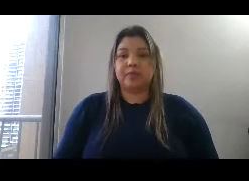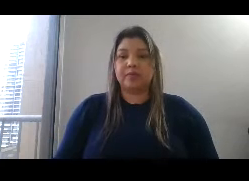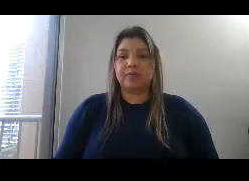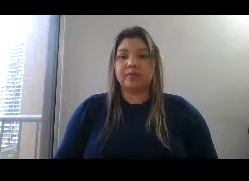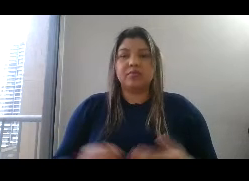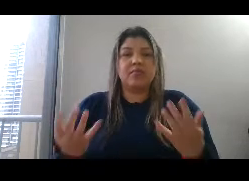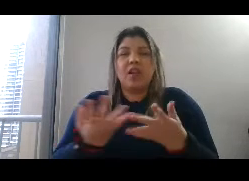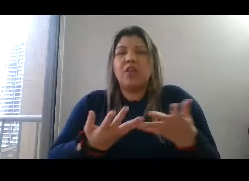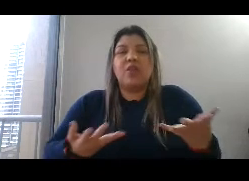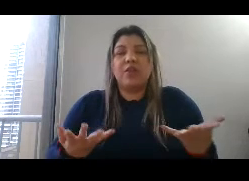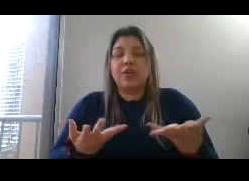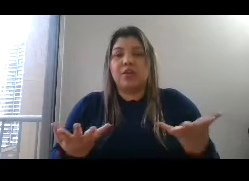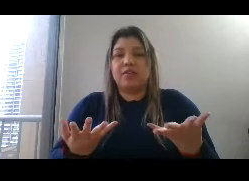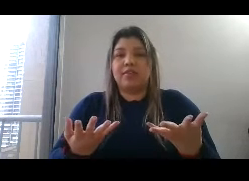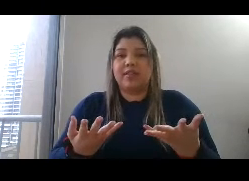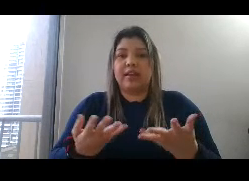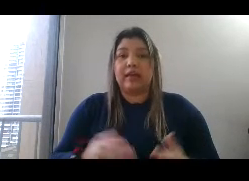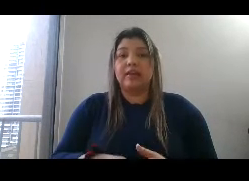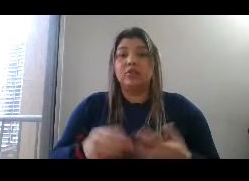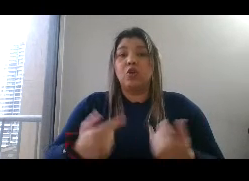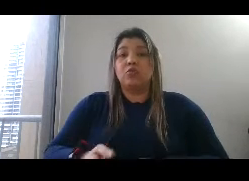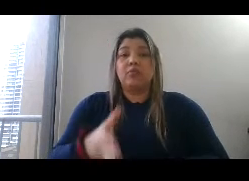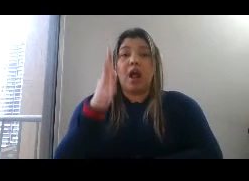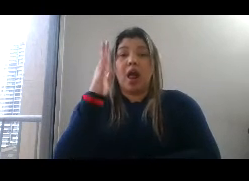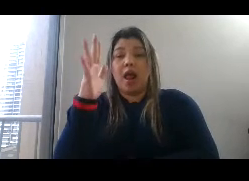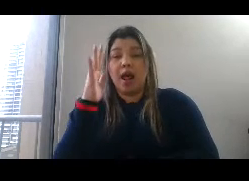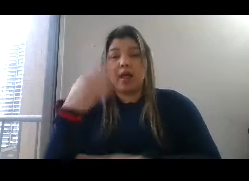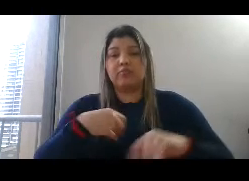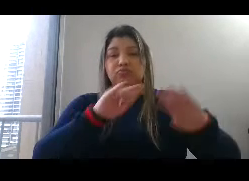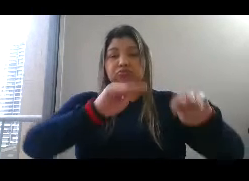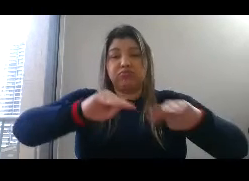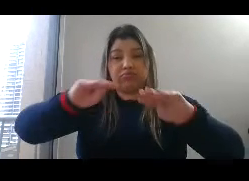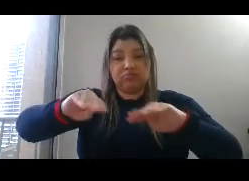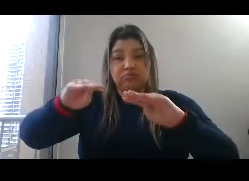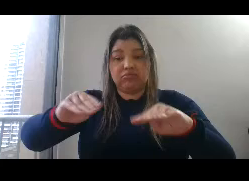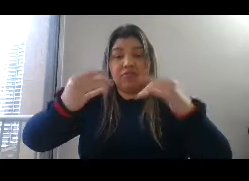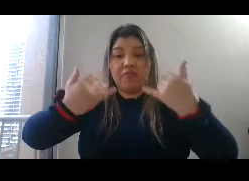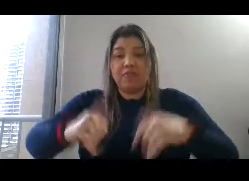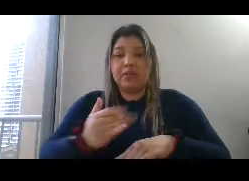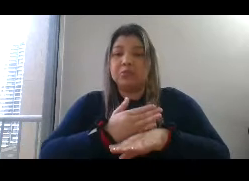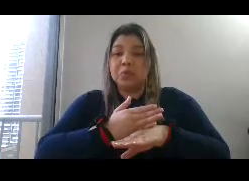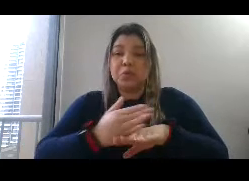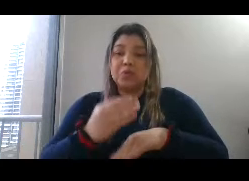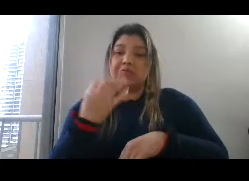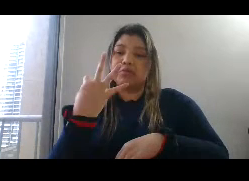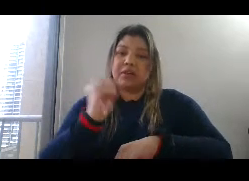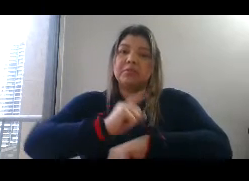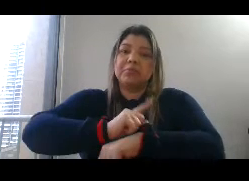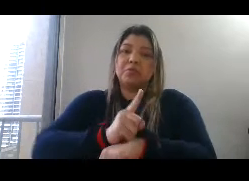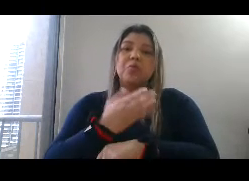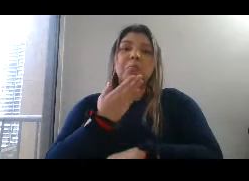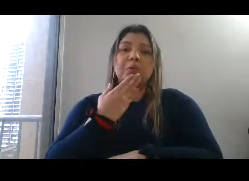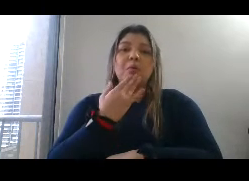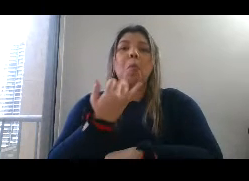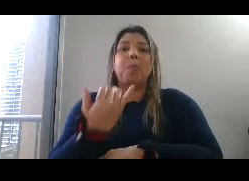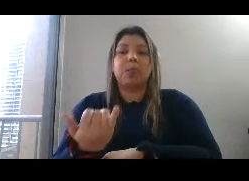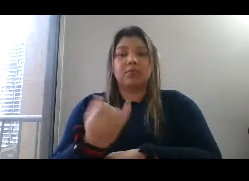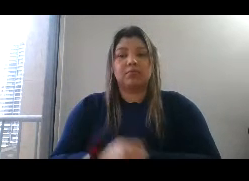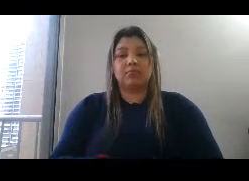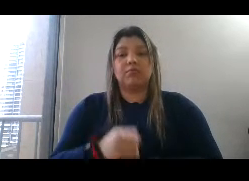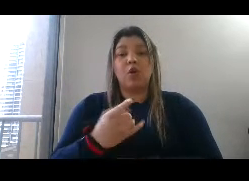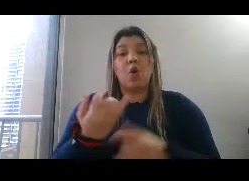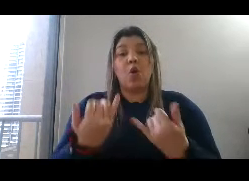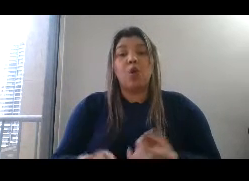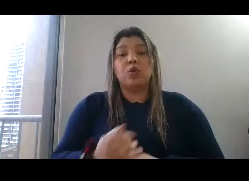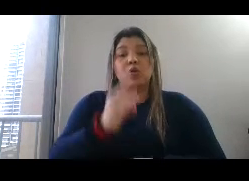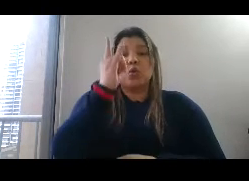activo hasta media hora después del acto educativo. Este evento quedará grabado y podrá acceder al video a